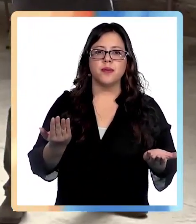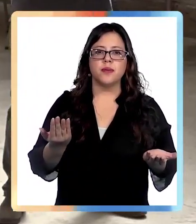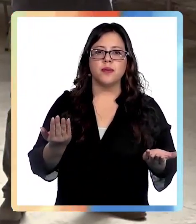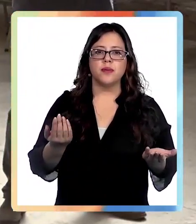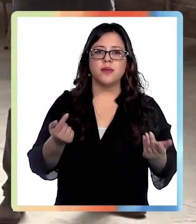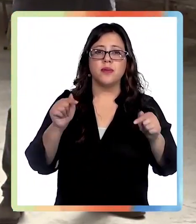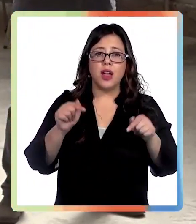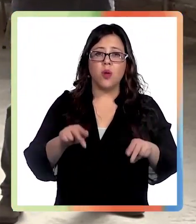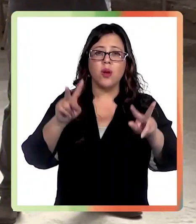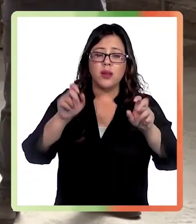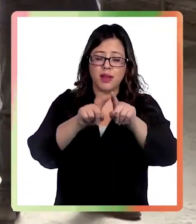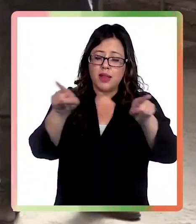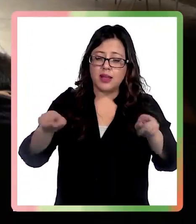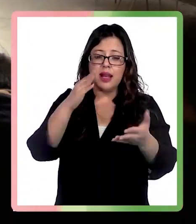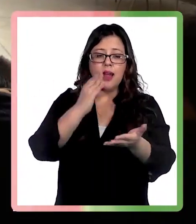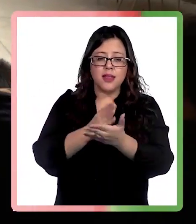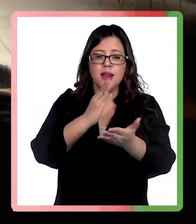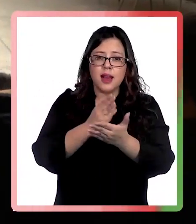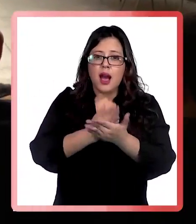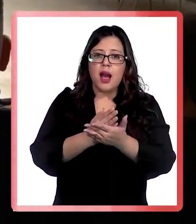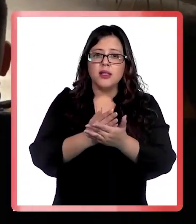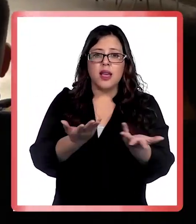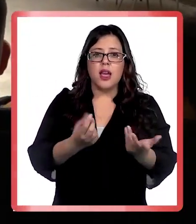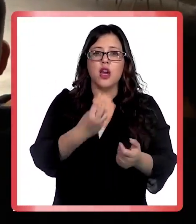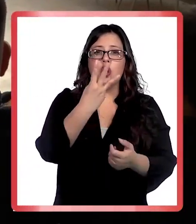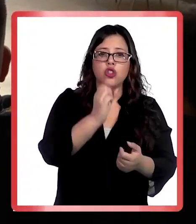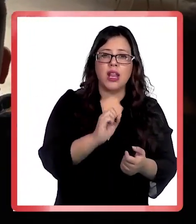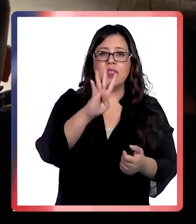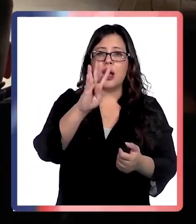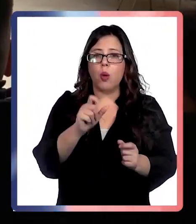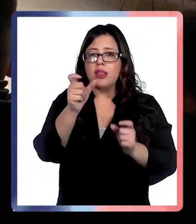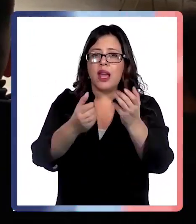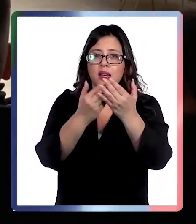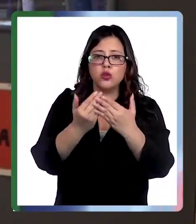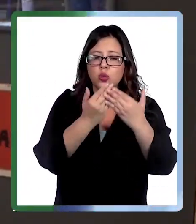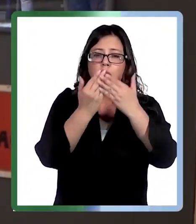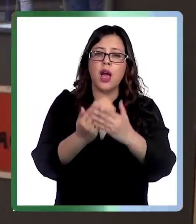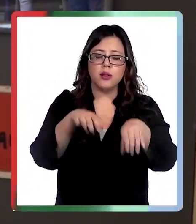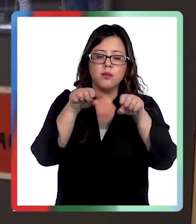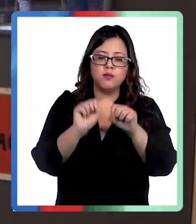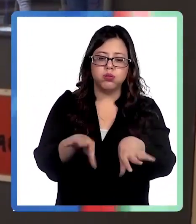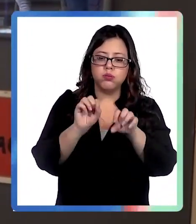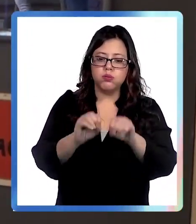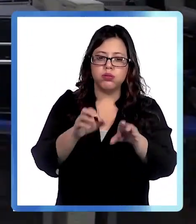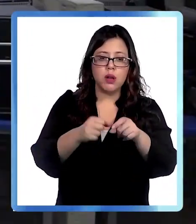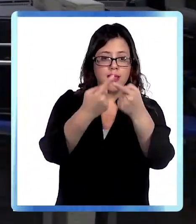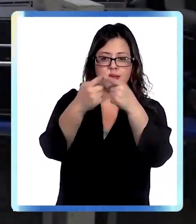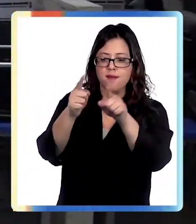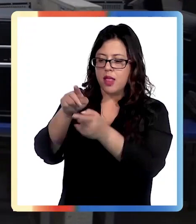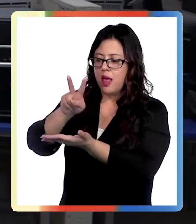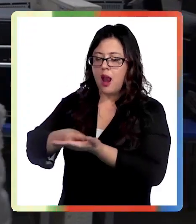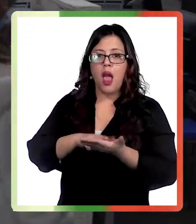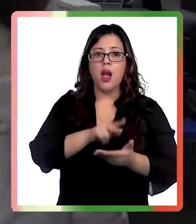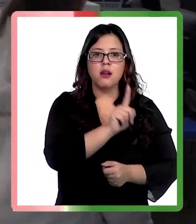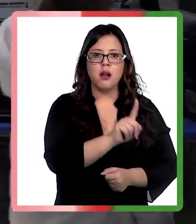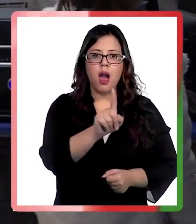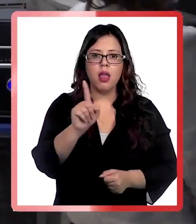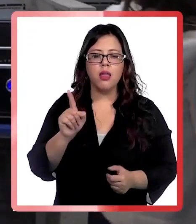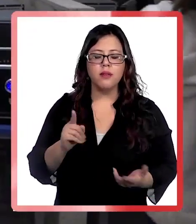te consume hoy día estar en la sala de clases con 30, 40 alumnos con distintas realidades